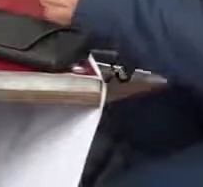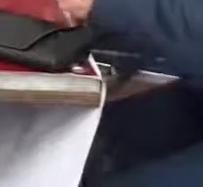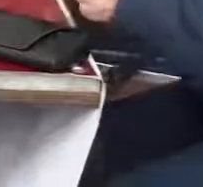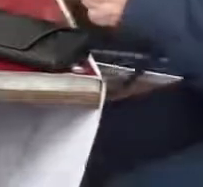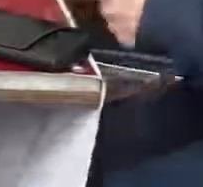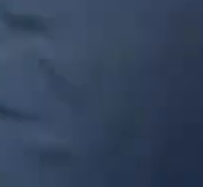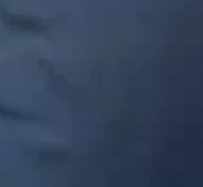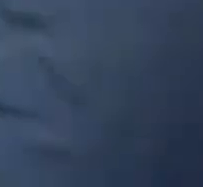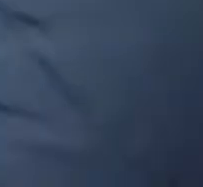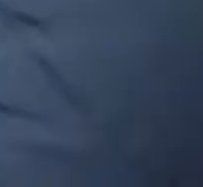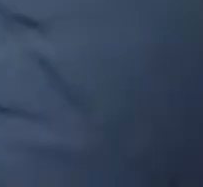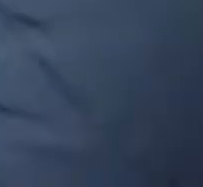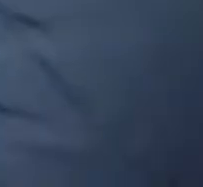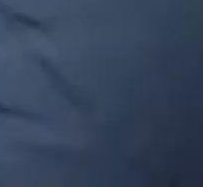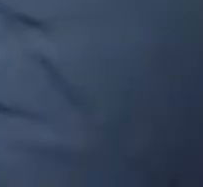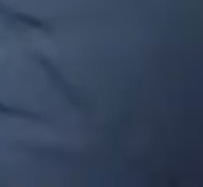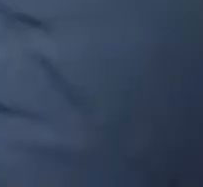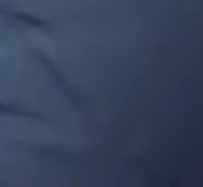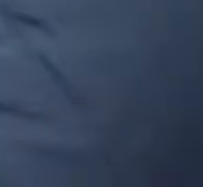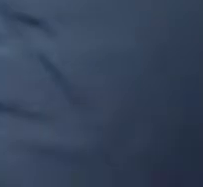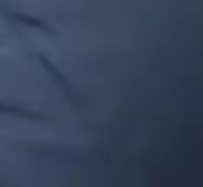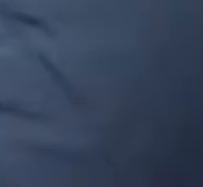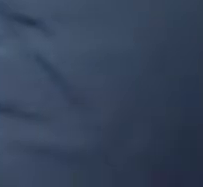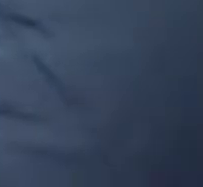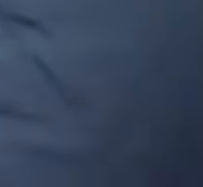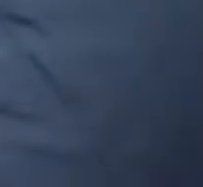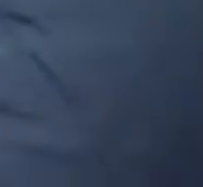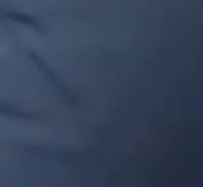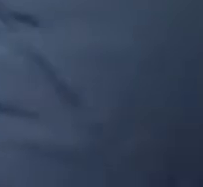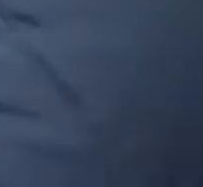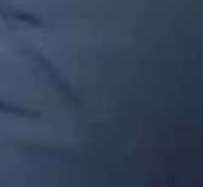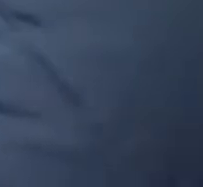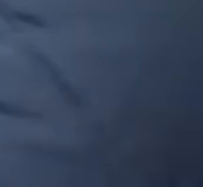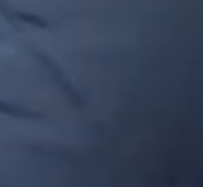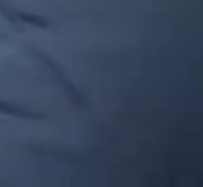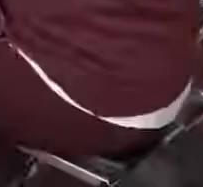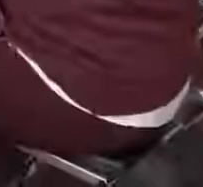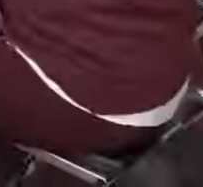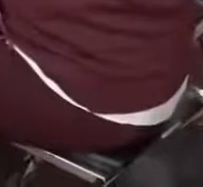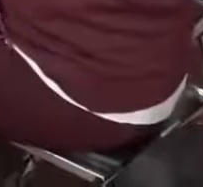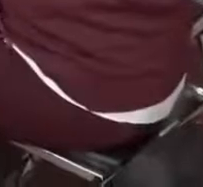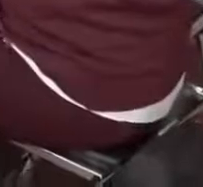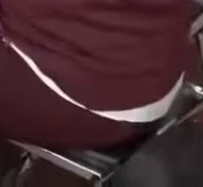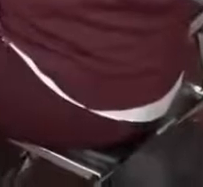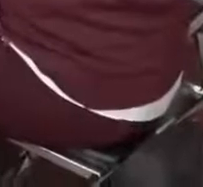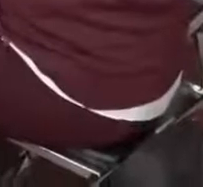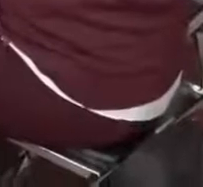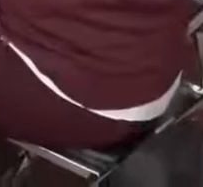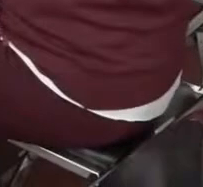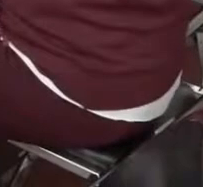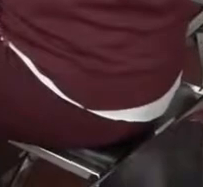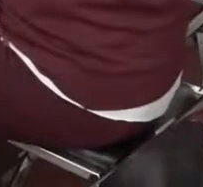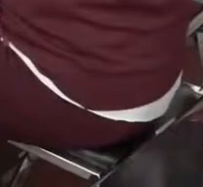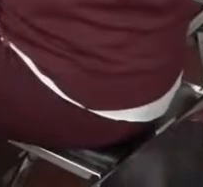acompañada por Ariadna Montiel Reyes, secretaria de Bienestar del Gobierno de México, y funcionarios.